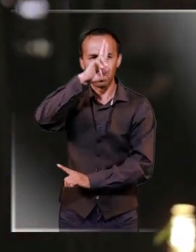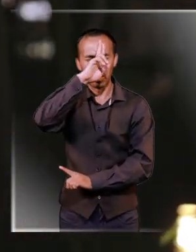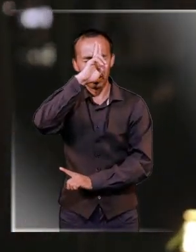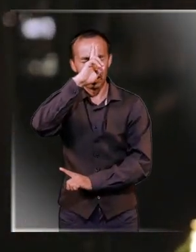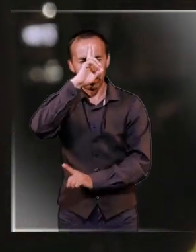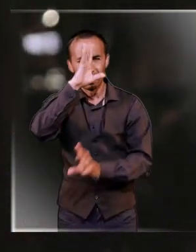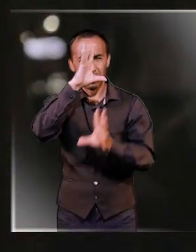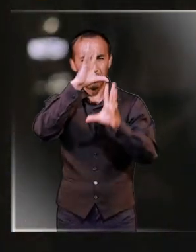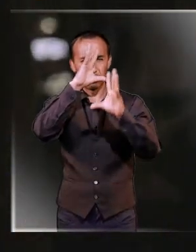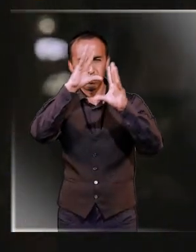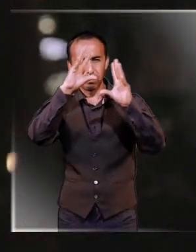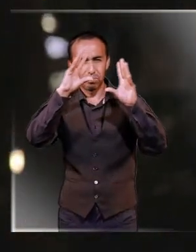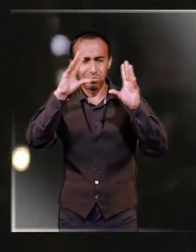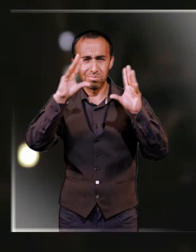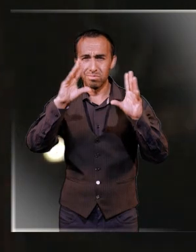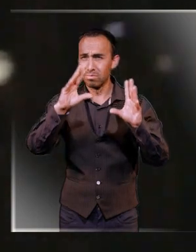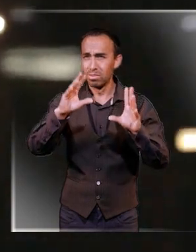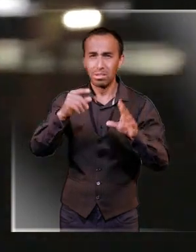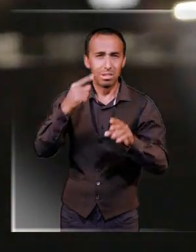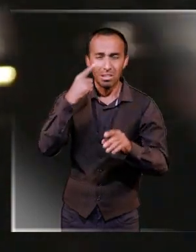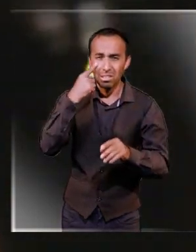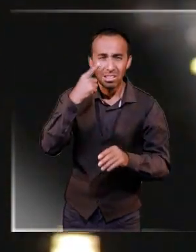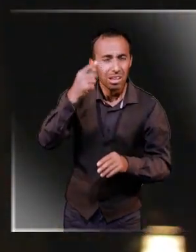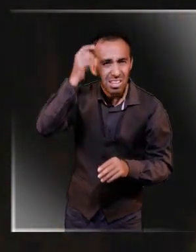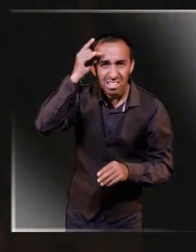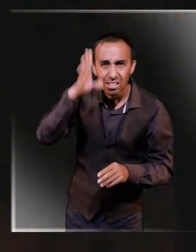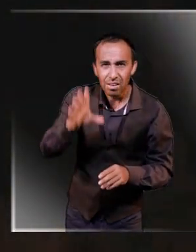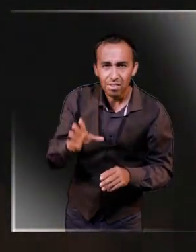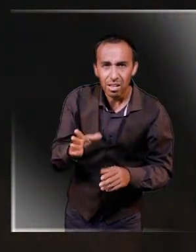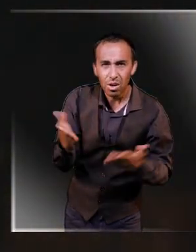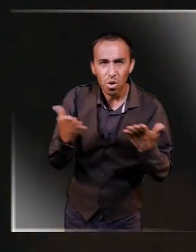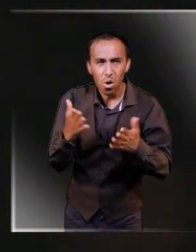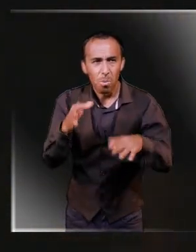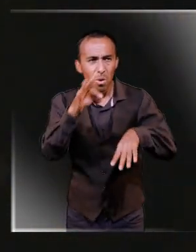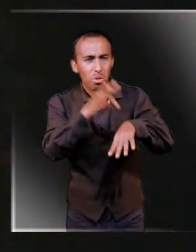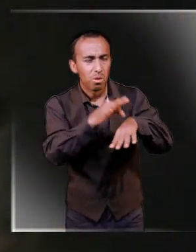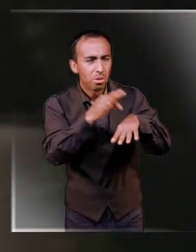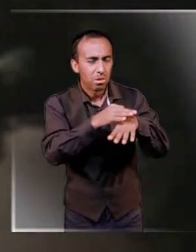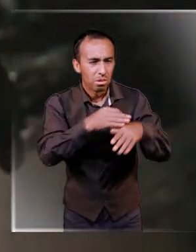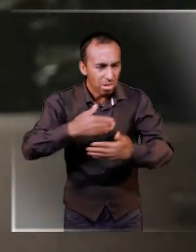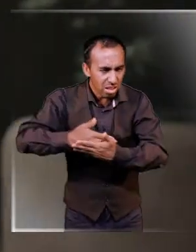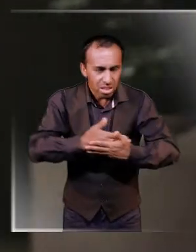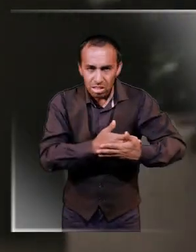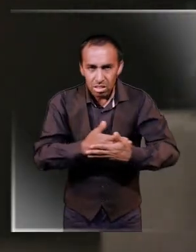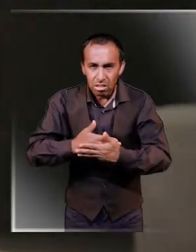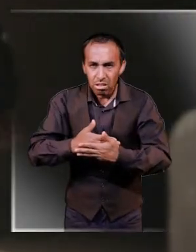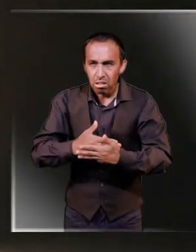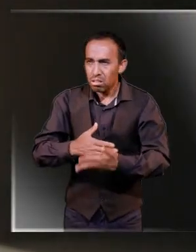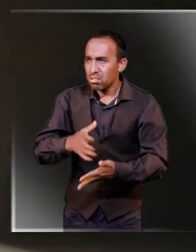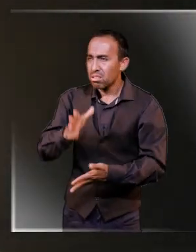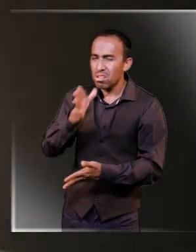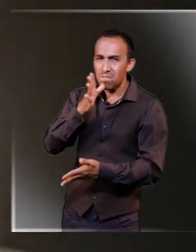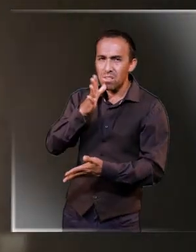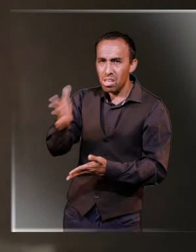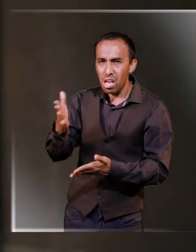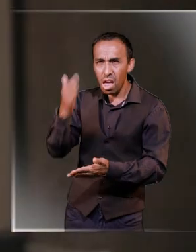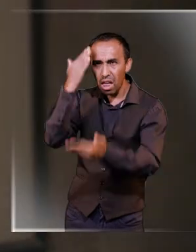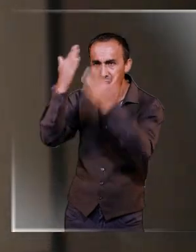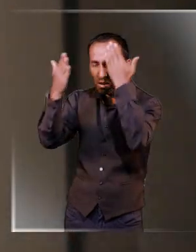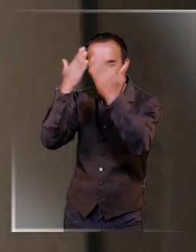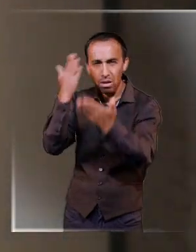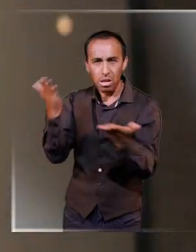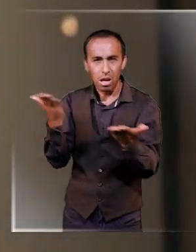como extrañas, difusas, porque no había claridad. No había claridad desde la pediatría, no había claridad desde la